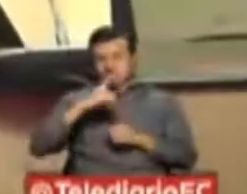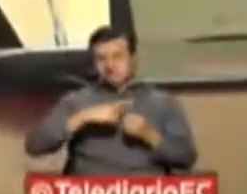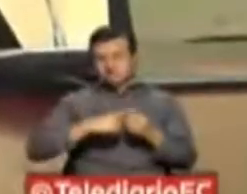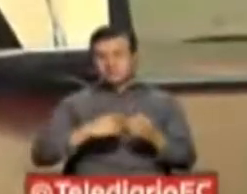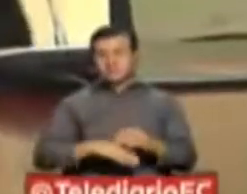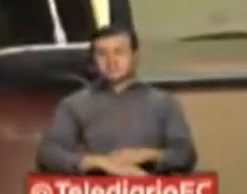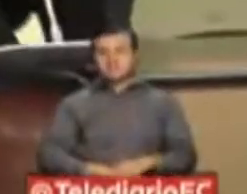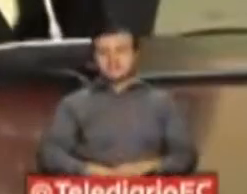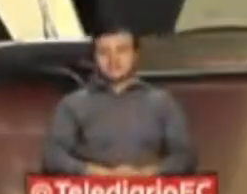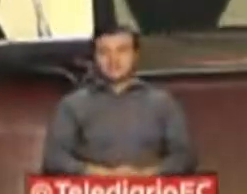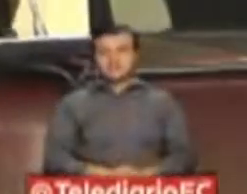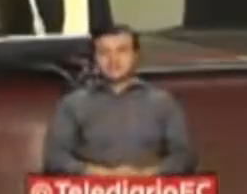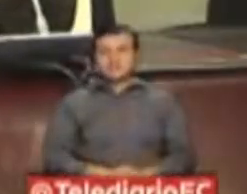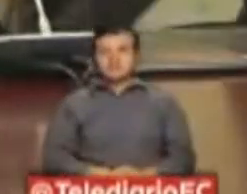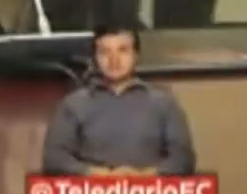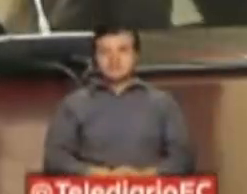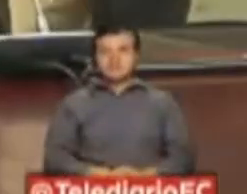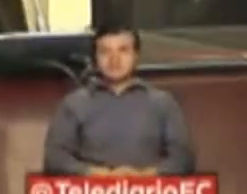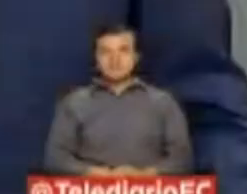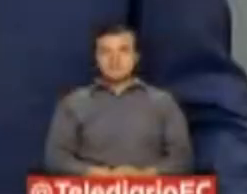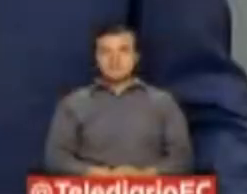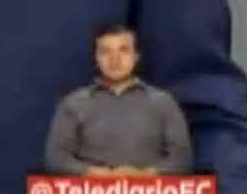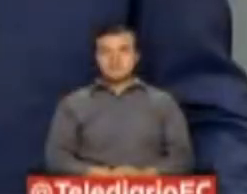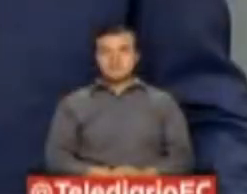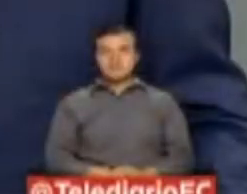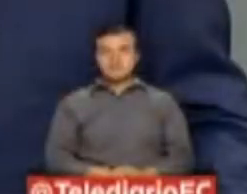veronica rivadeneira telediario